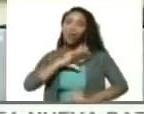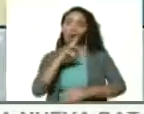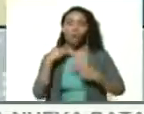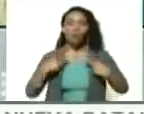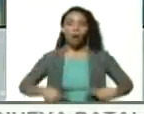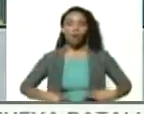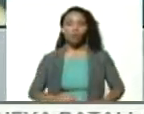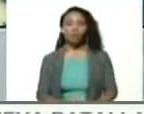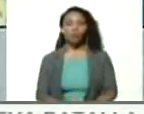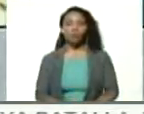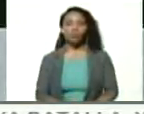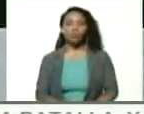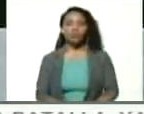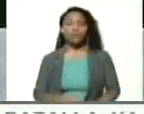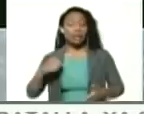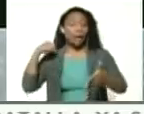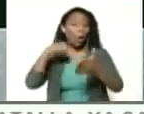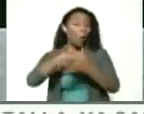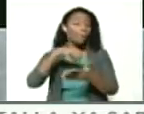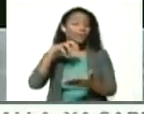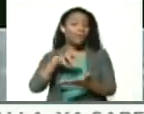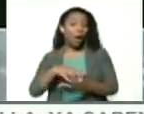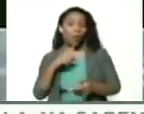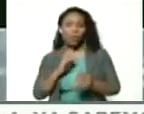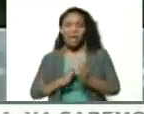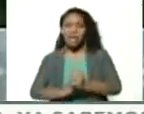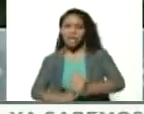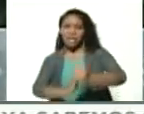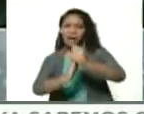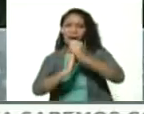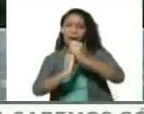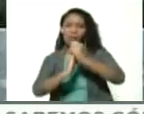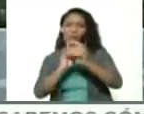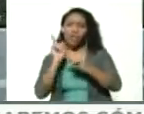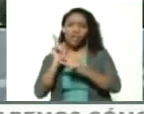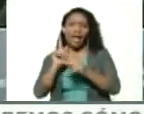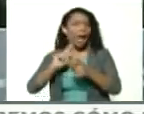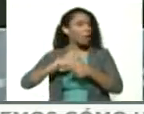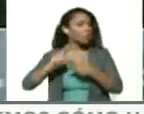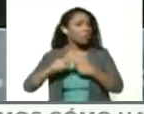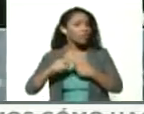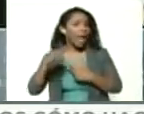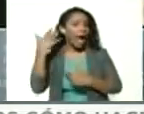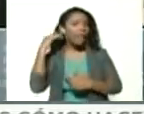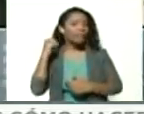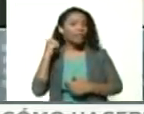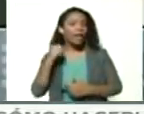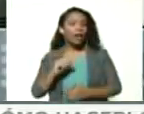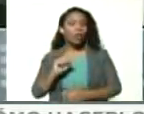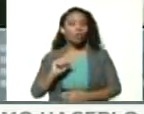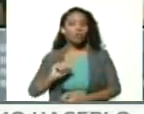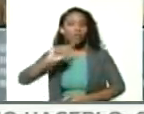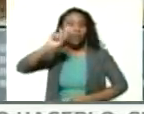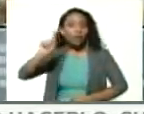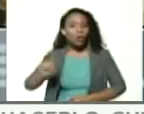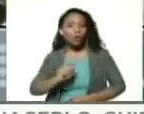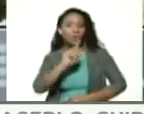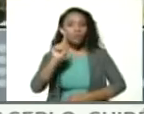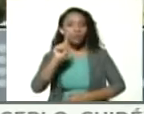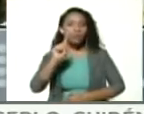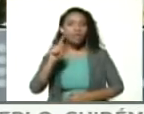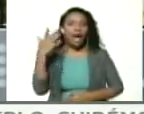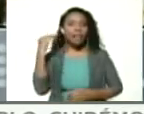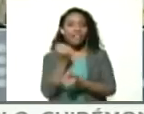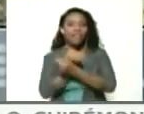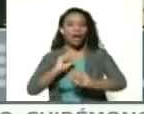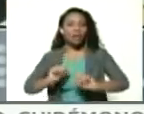humanidad. Fue un golpe de Estado dirigido desde la entonces Globovisión y el fracasado de entonces y de